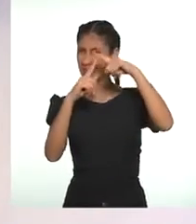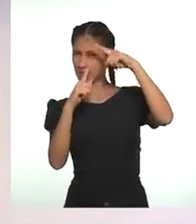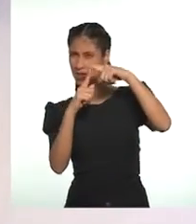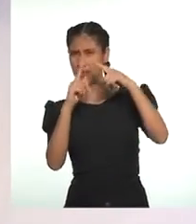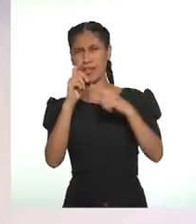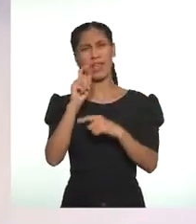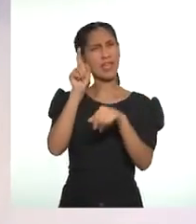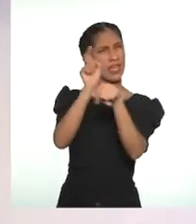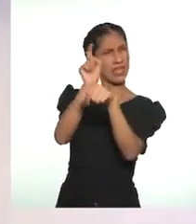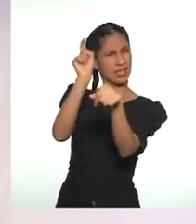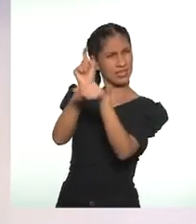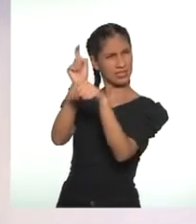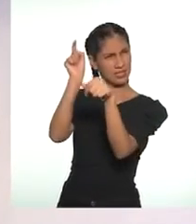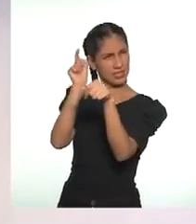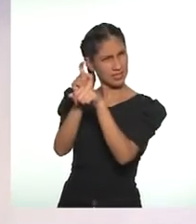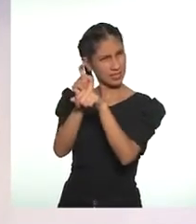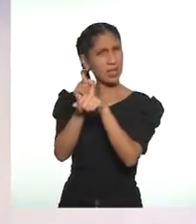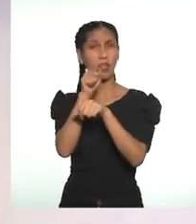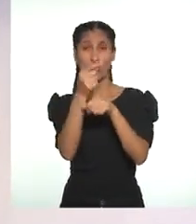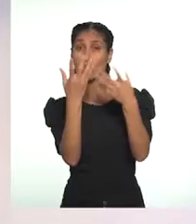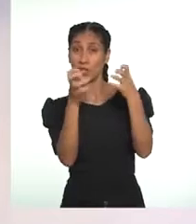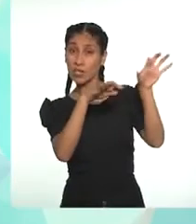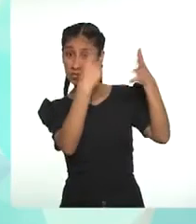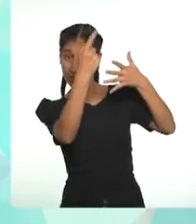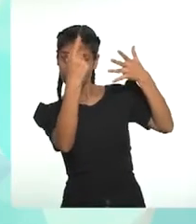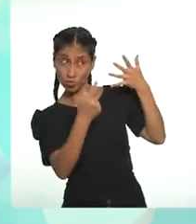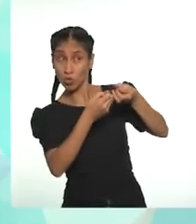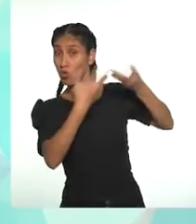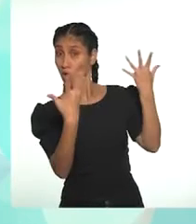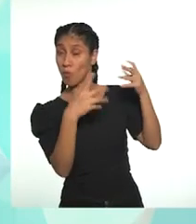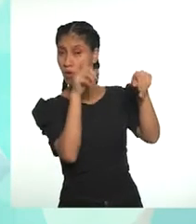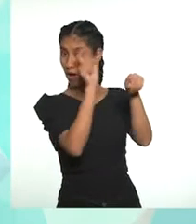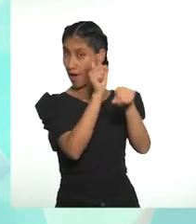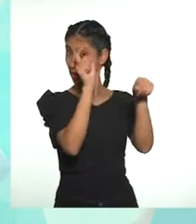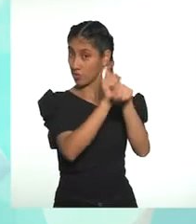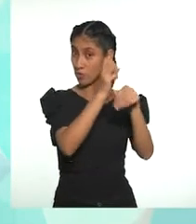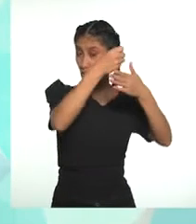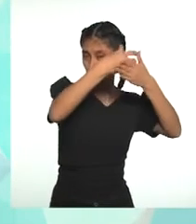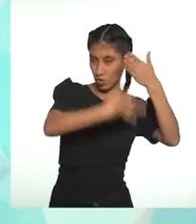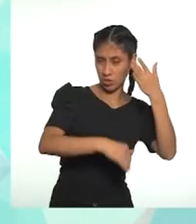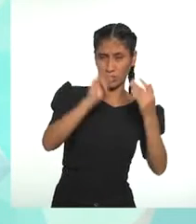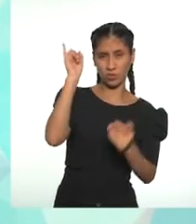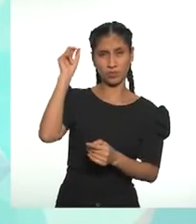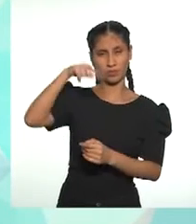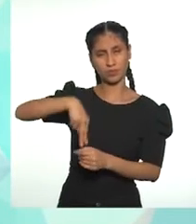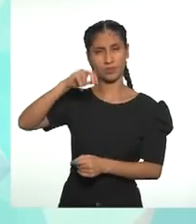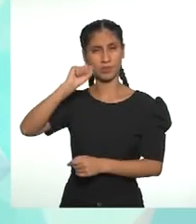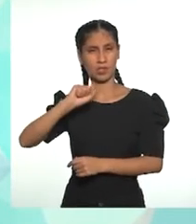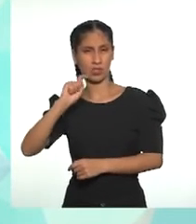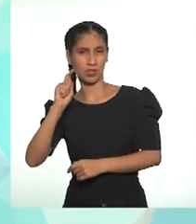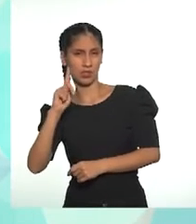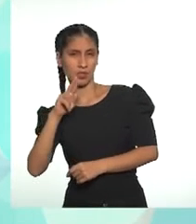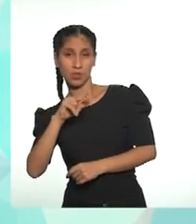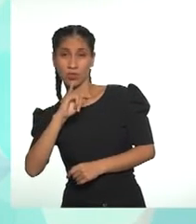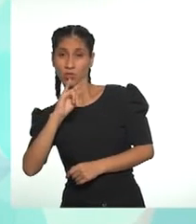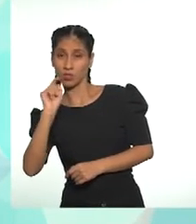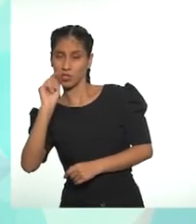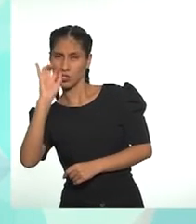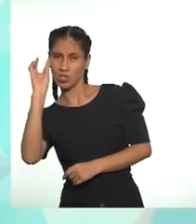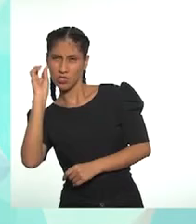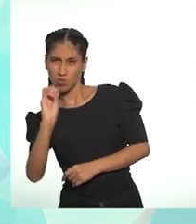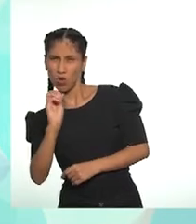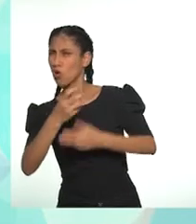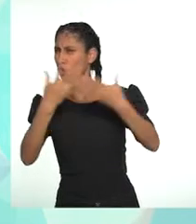instruir, que quiere decir enseñar a hacer algo. Un texto instructivo es aquel que brinda una secuencia clara de